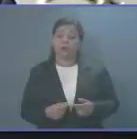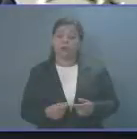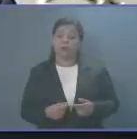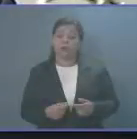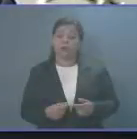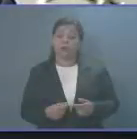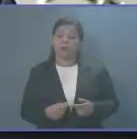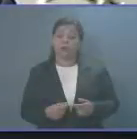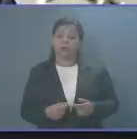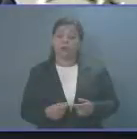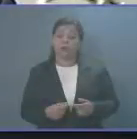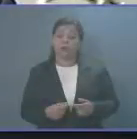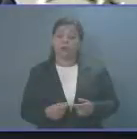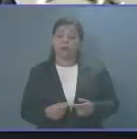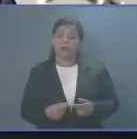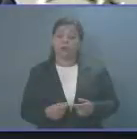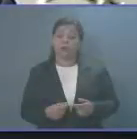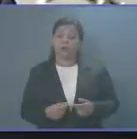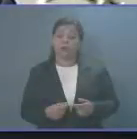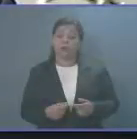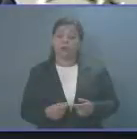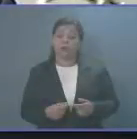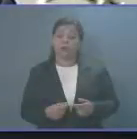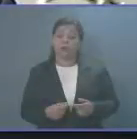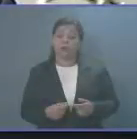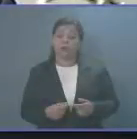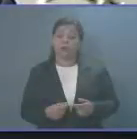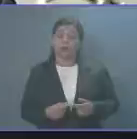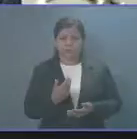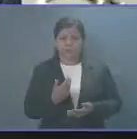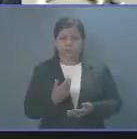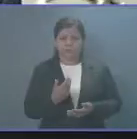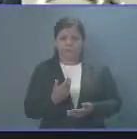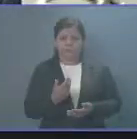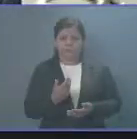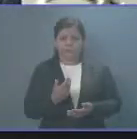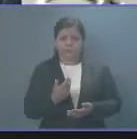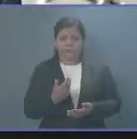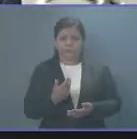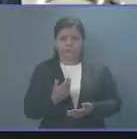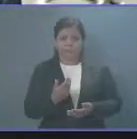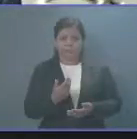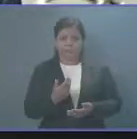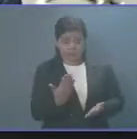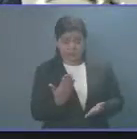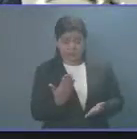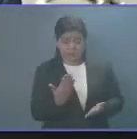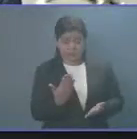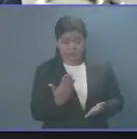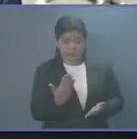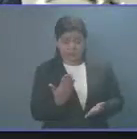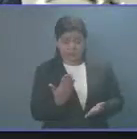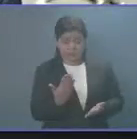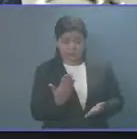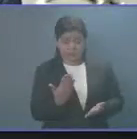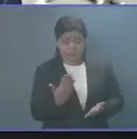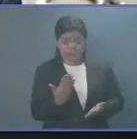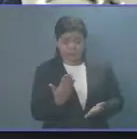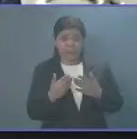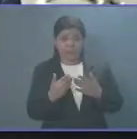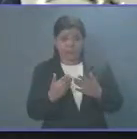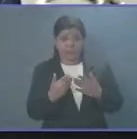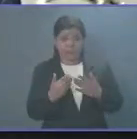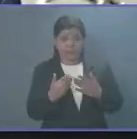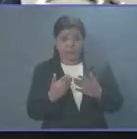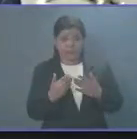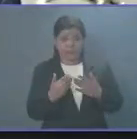gran importancia que las instituciones del Estado tengan también sus propios medios de comunicación.